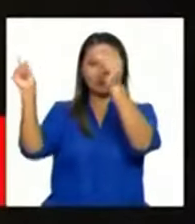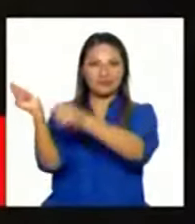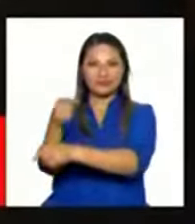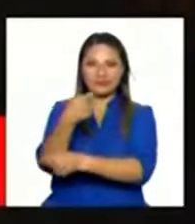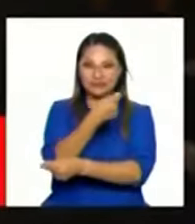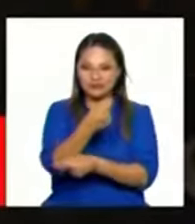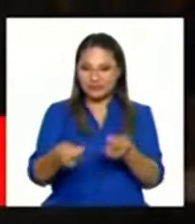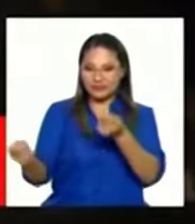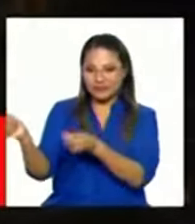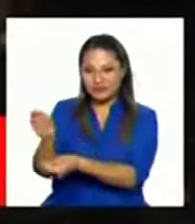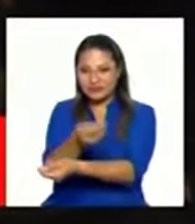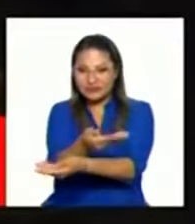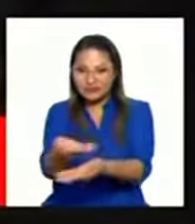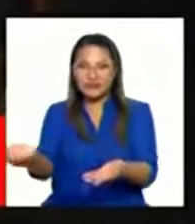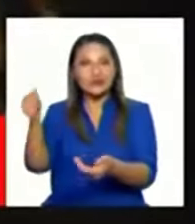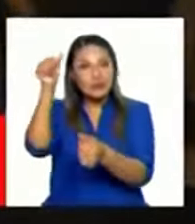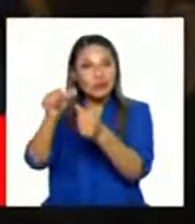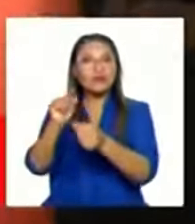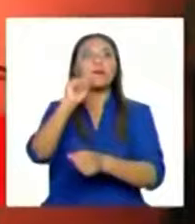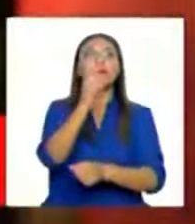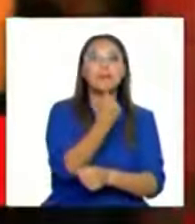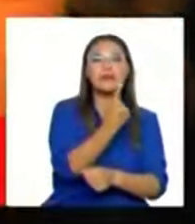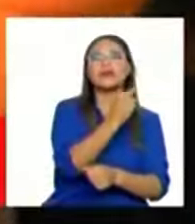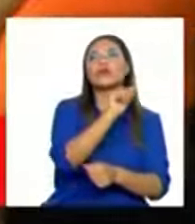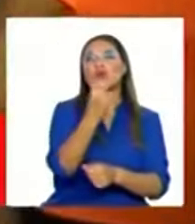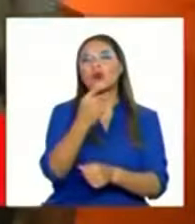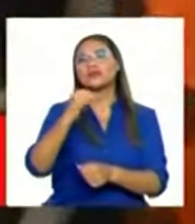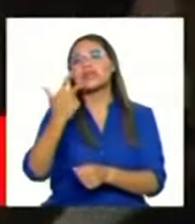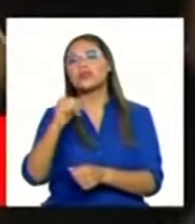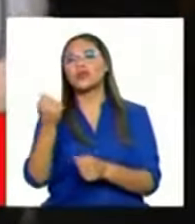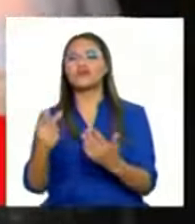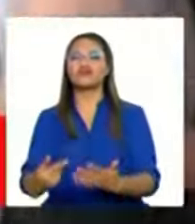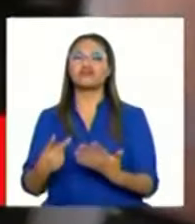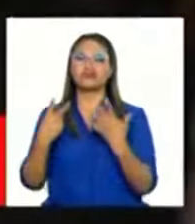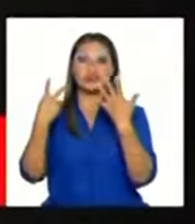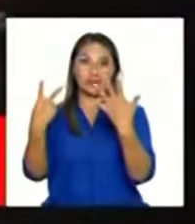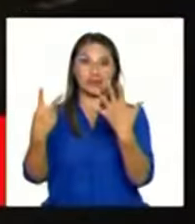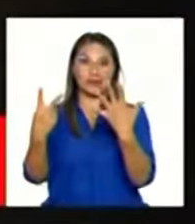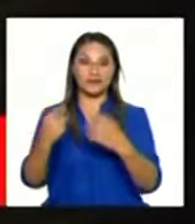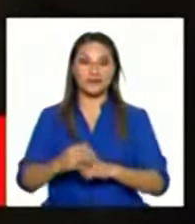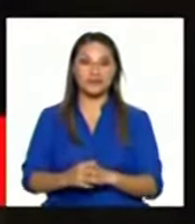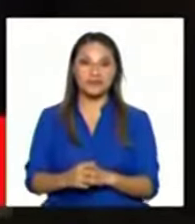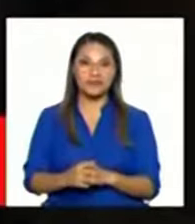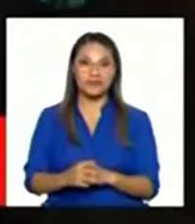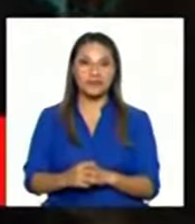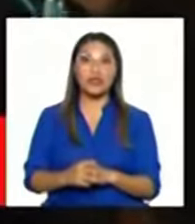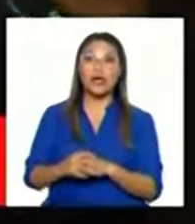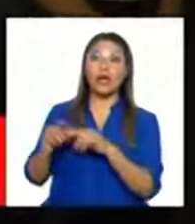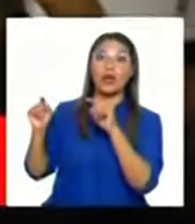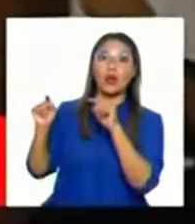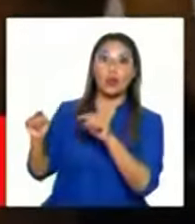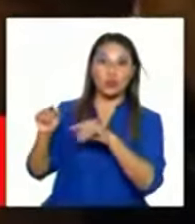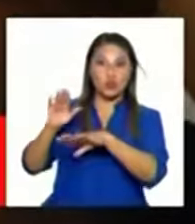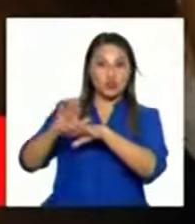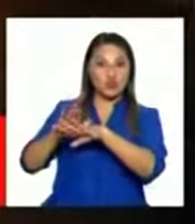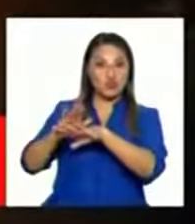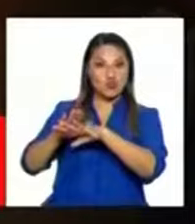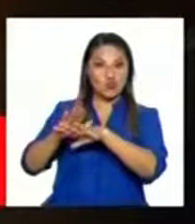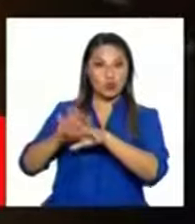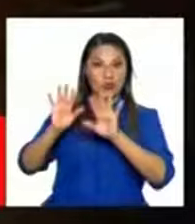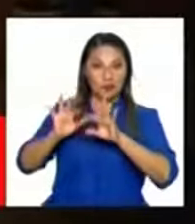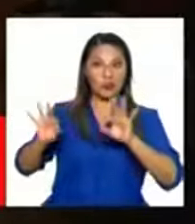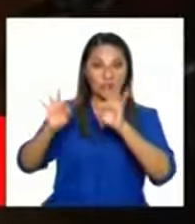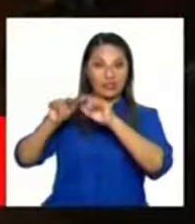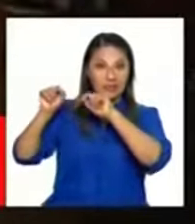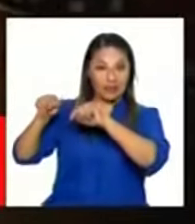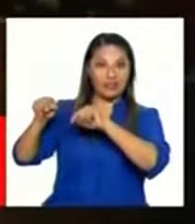siete iglesias, ¿no?, que es parte del recorrido de estas personas. Hay un dato importante, ojo, y también para nuestros televidentes que nos estén escuchando